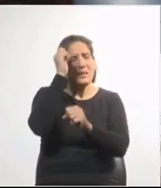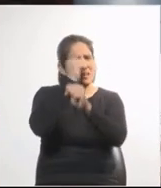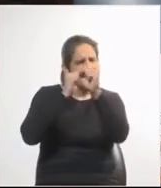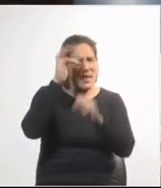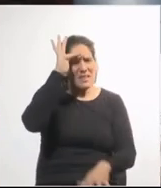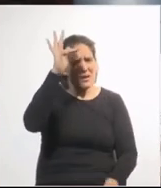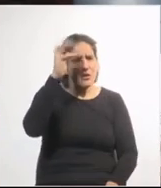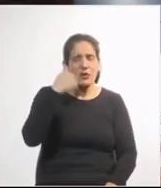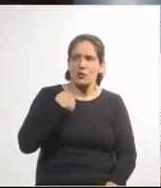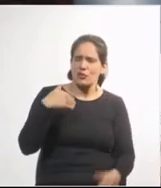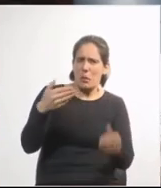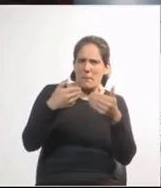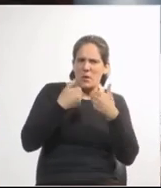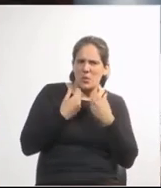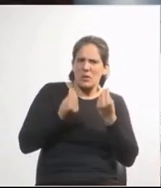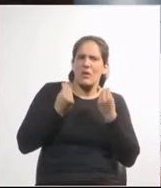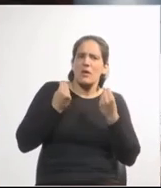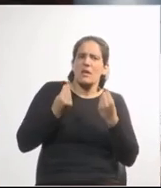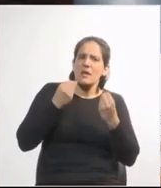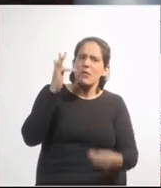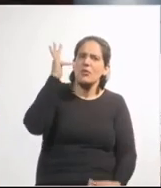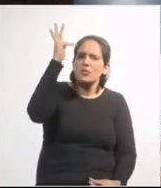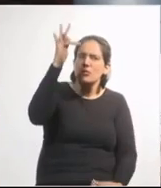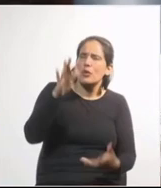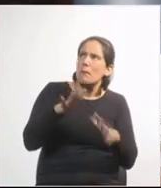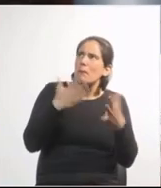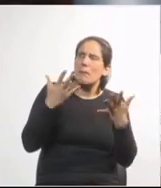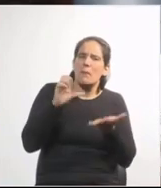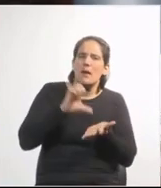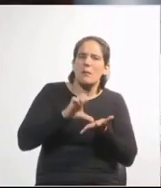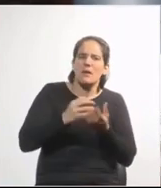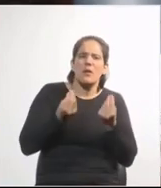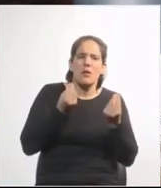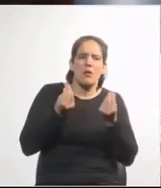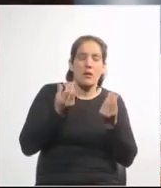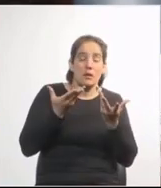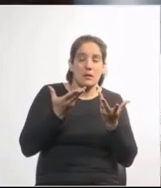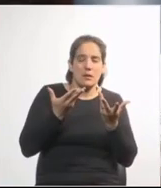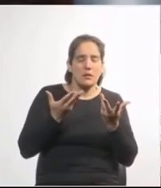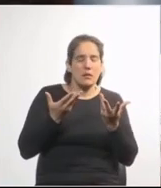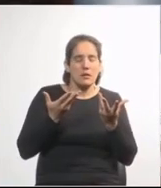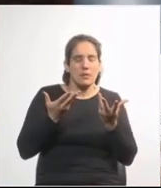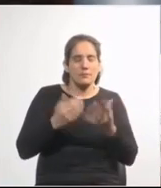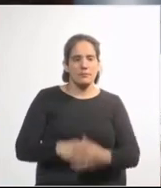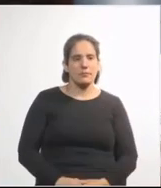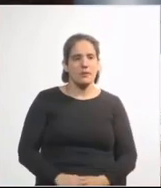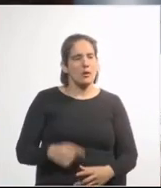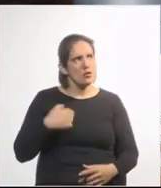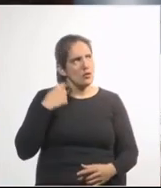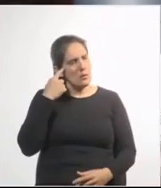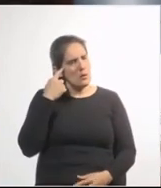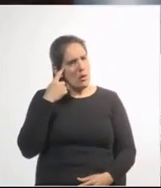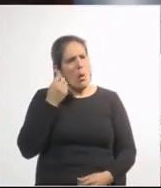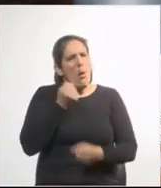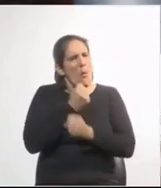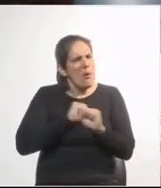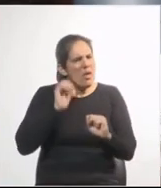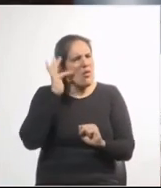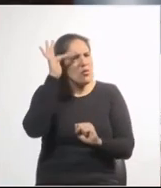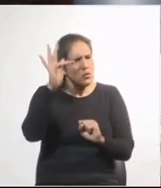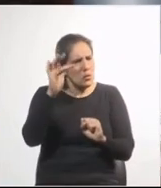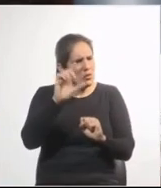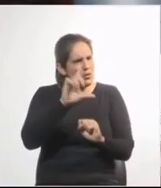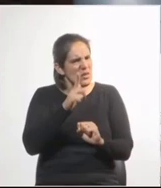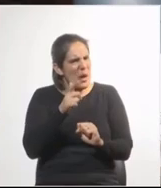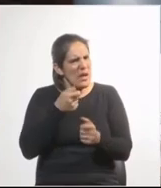preguntamos, ¿qué futuro proyecta el gobierno para el país? O mejor aún, ¿puede haber un futuro para el país si